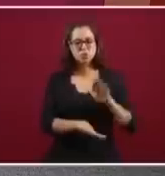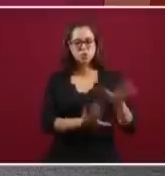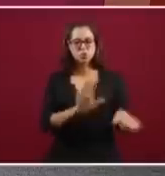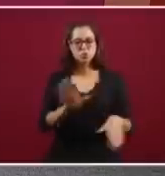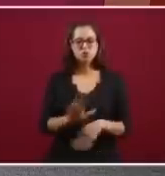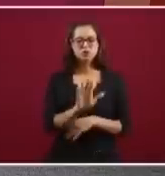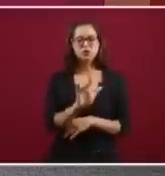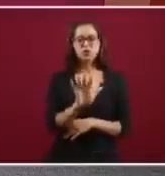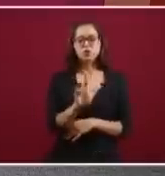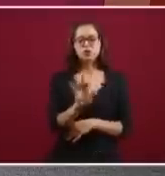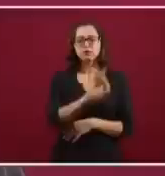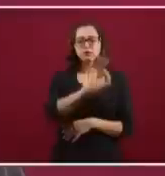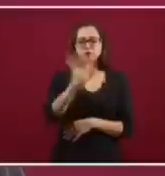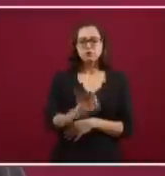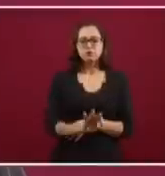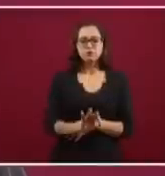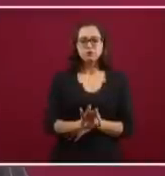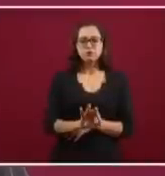casi el 50%.